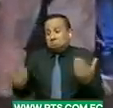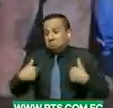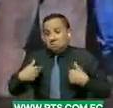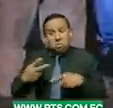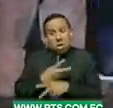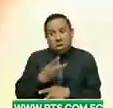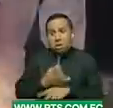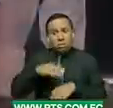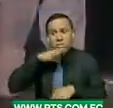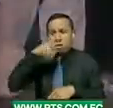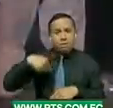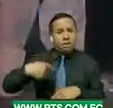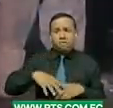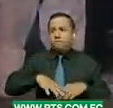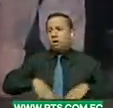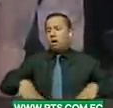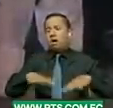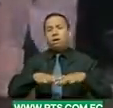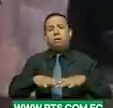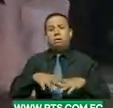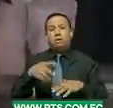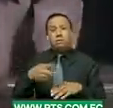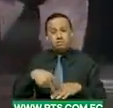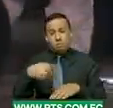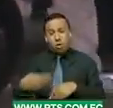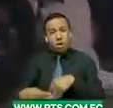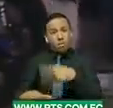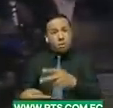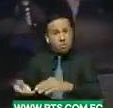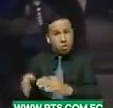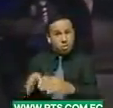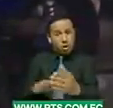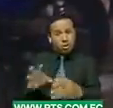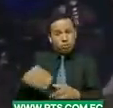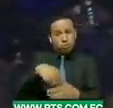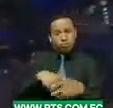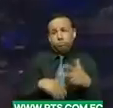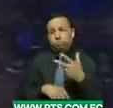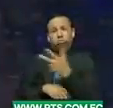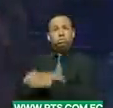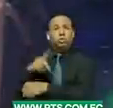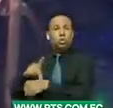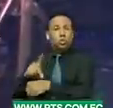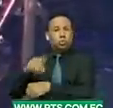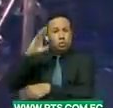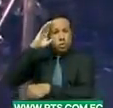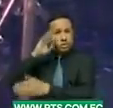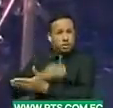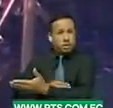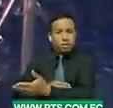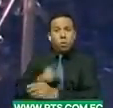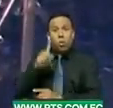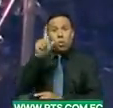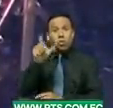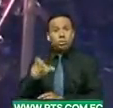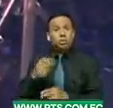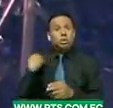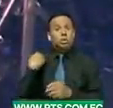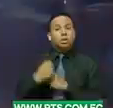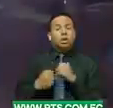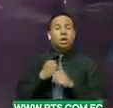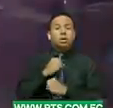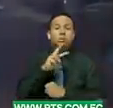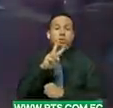Los cuerpos fueron trasladados hasta el laboratorio de criminalística. Según versiones policiales, una de las víctimas tenía 28 años y la